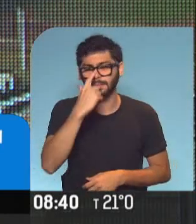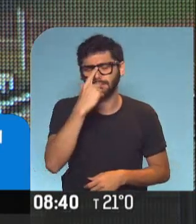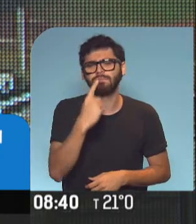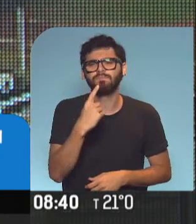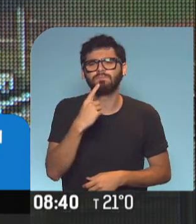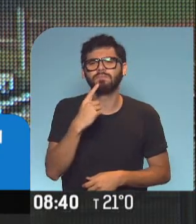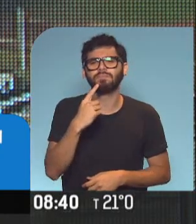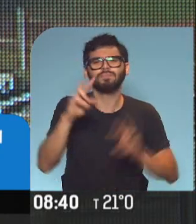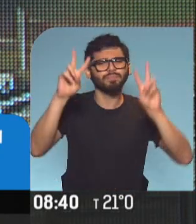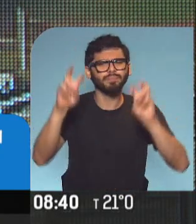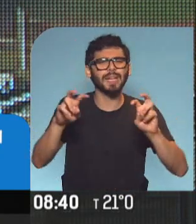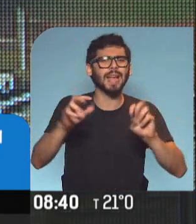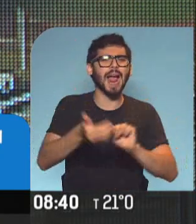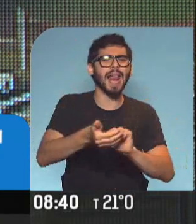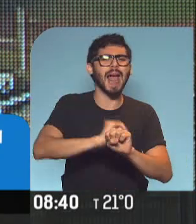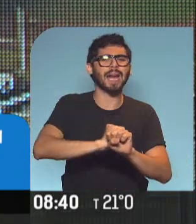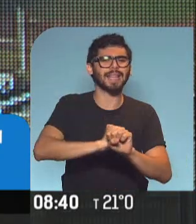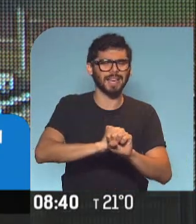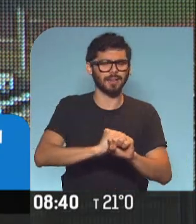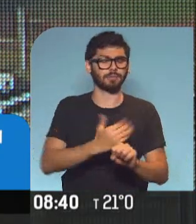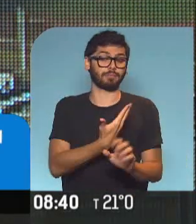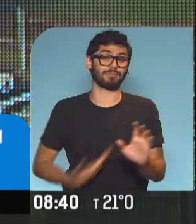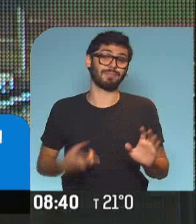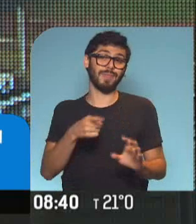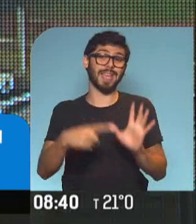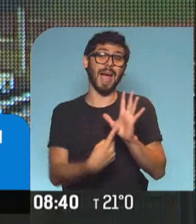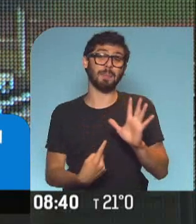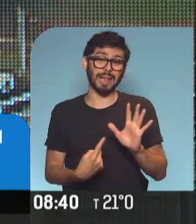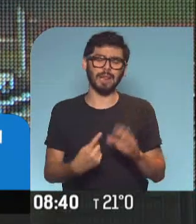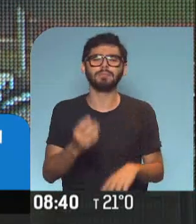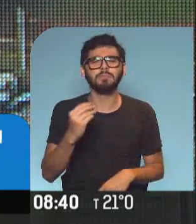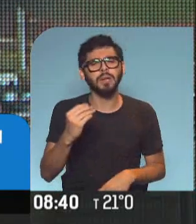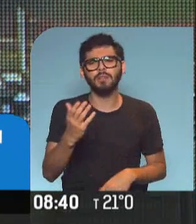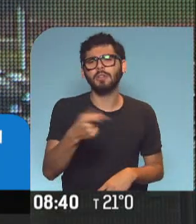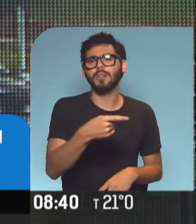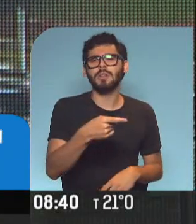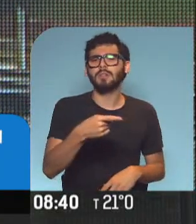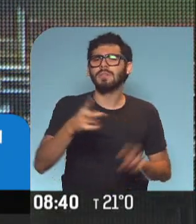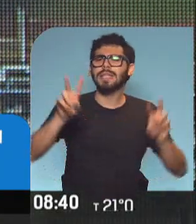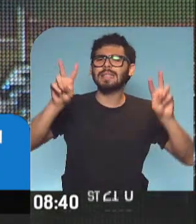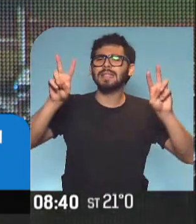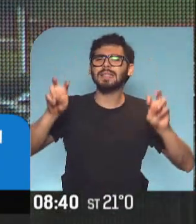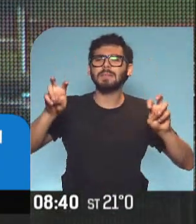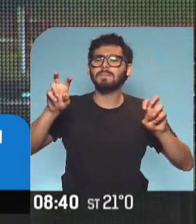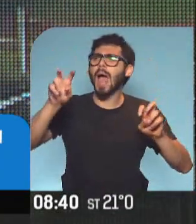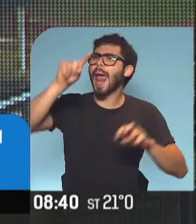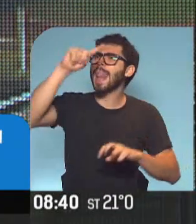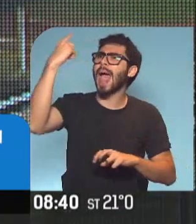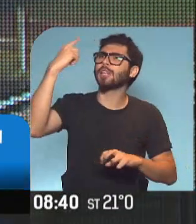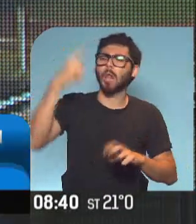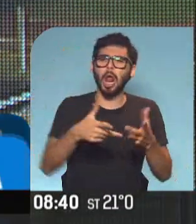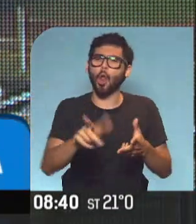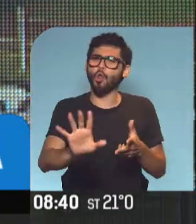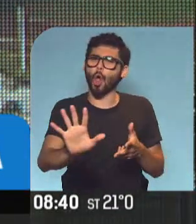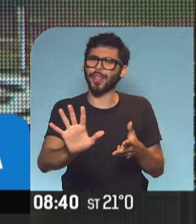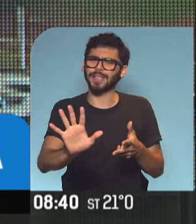hablar concretamente de horacio rodríguez larreta el jefe de gobierno porteño porque hasta hace poco no se refería a temas de trascendencia nacional sin embargo